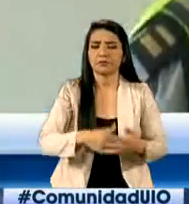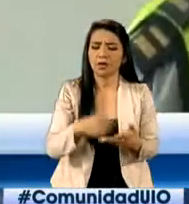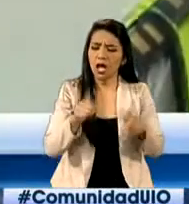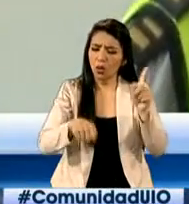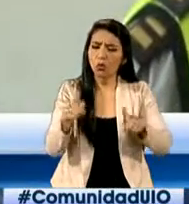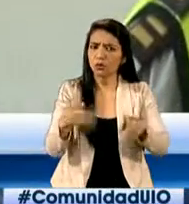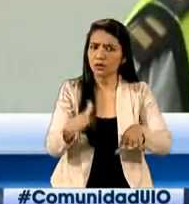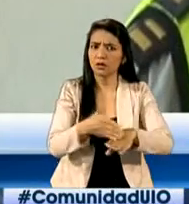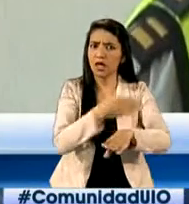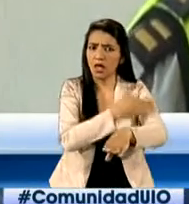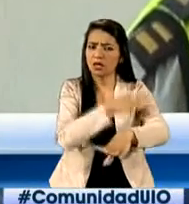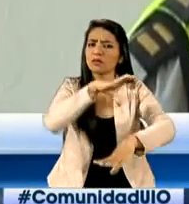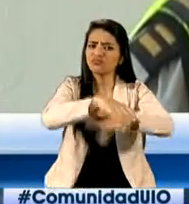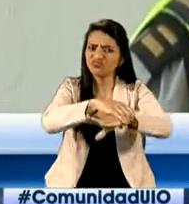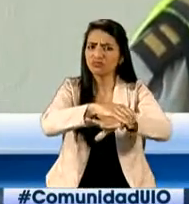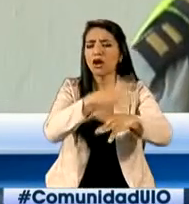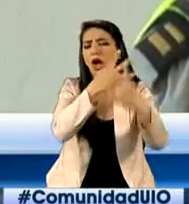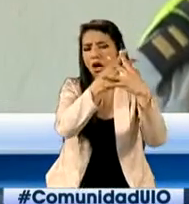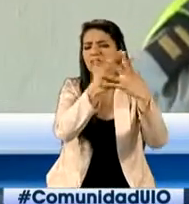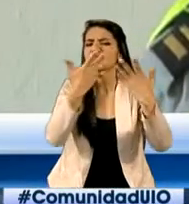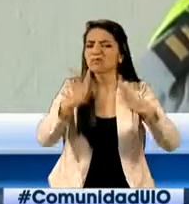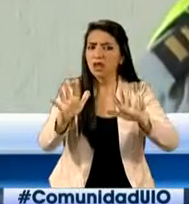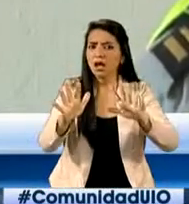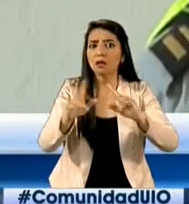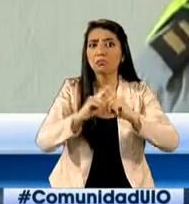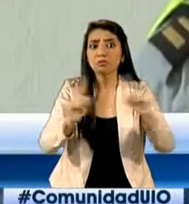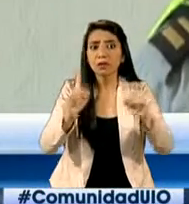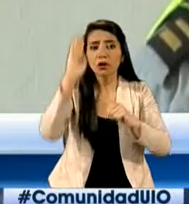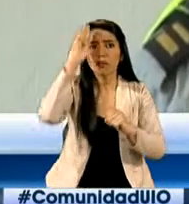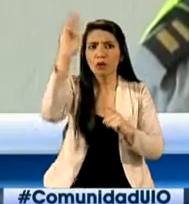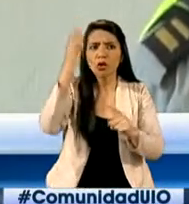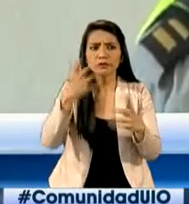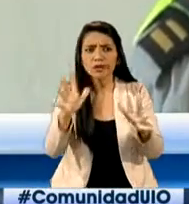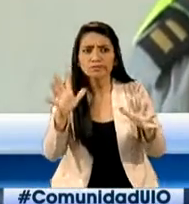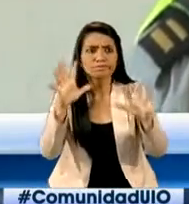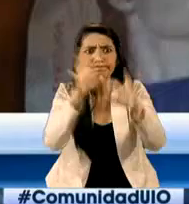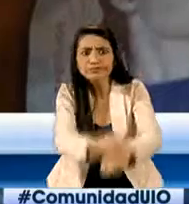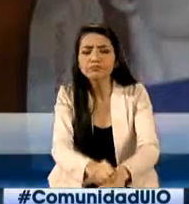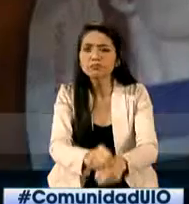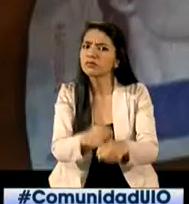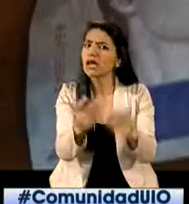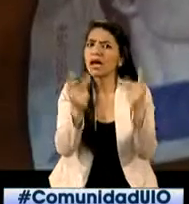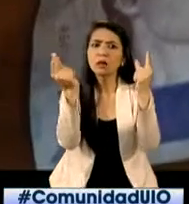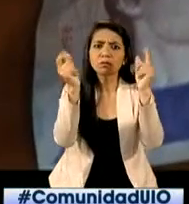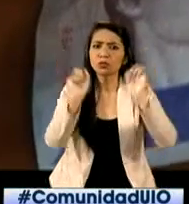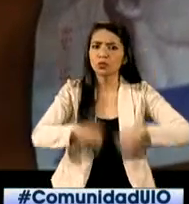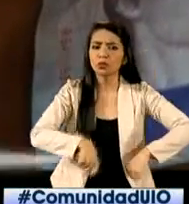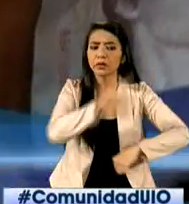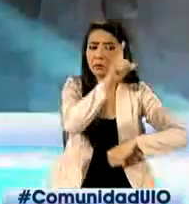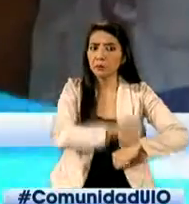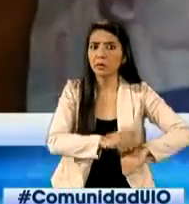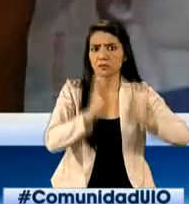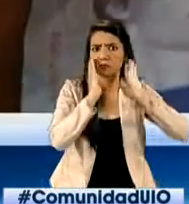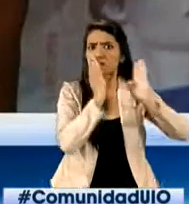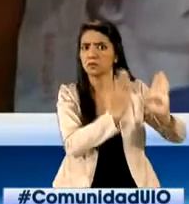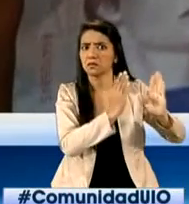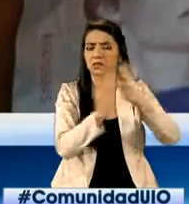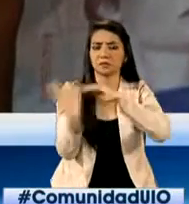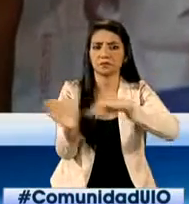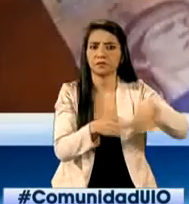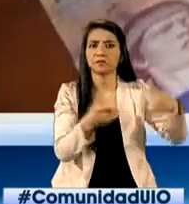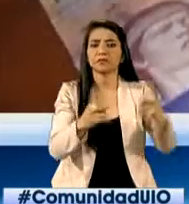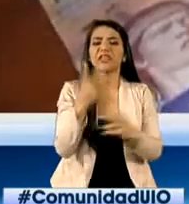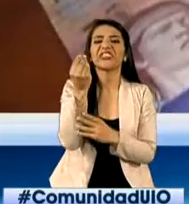antecedentes, tratando de disminuir los tiempos de respuesta para evitar la victimización de las personas. Además, encontraron dinero extranjero y una